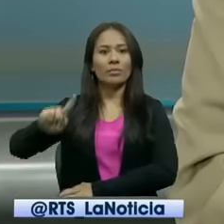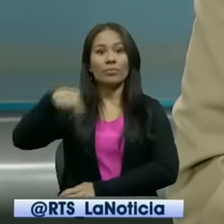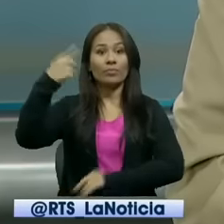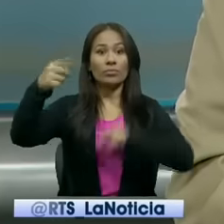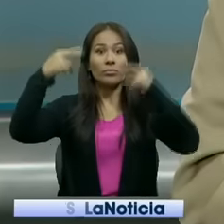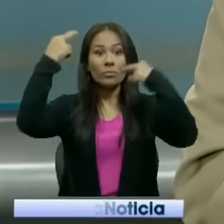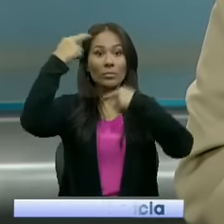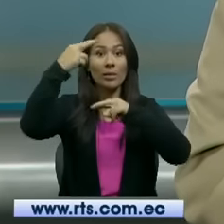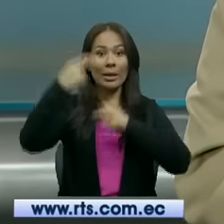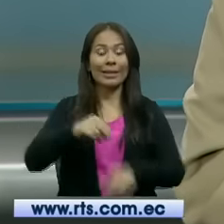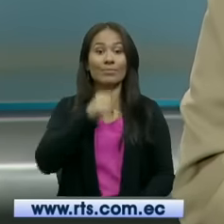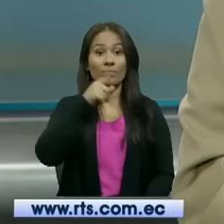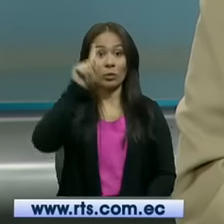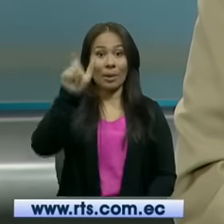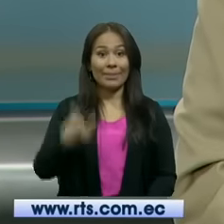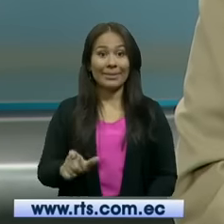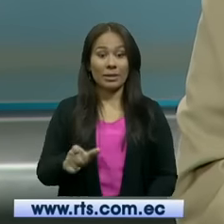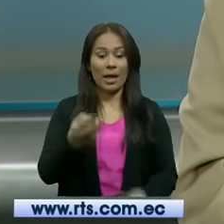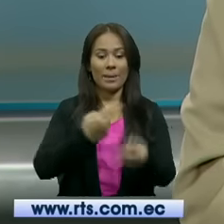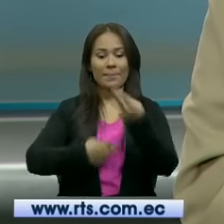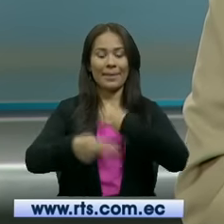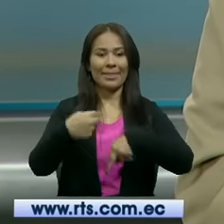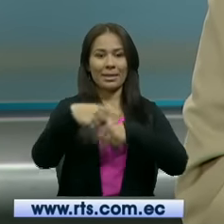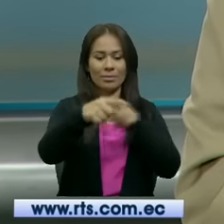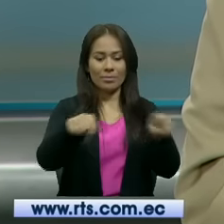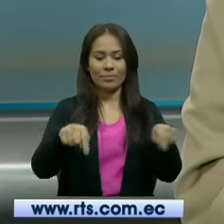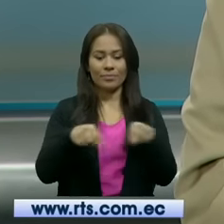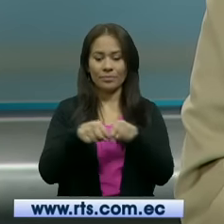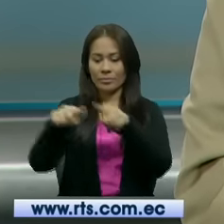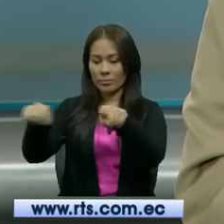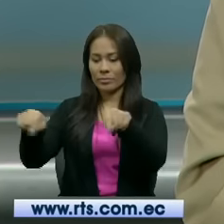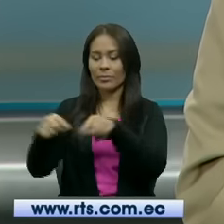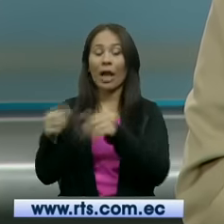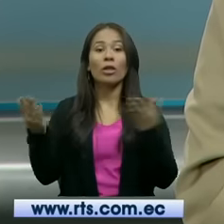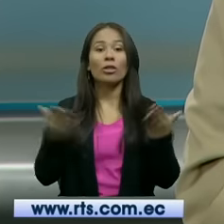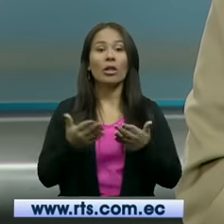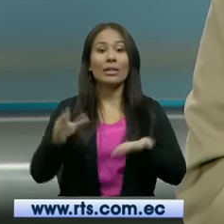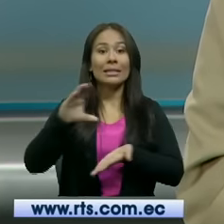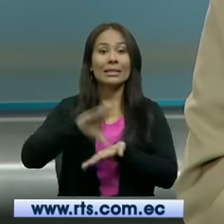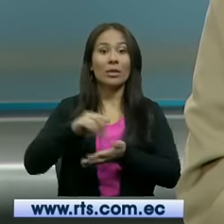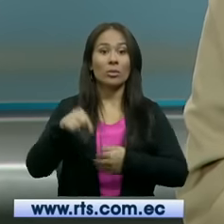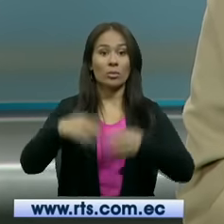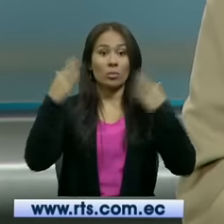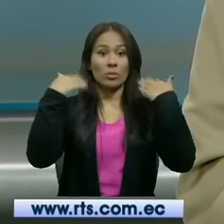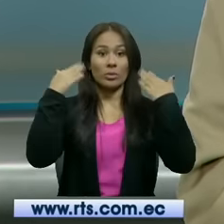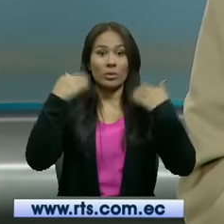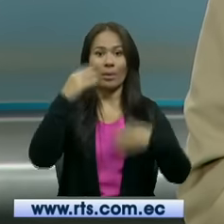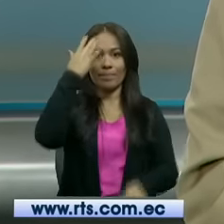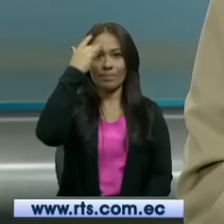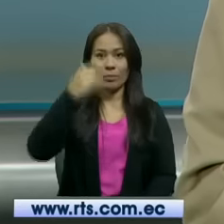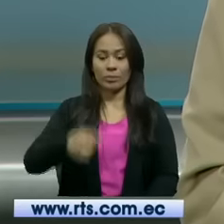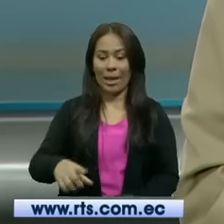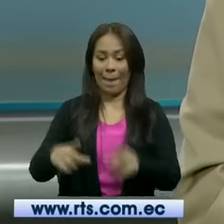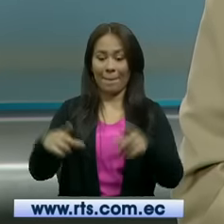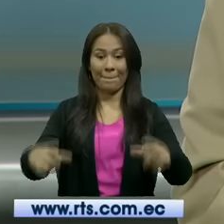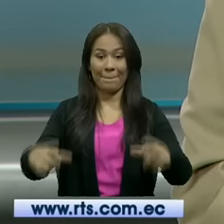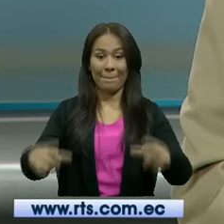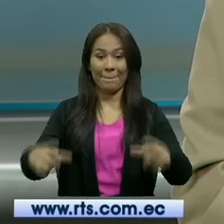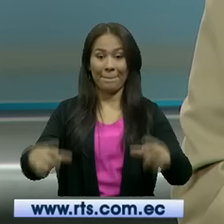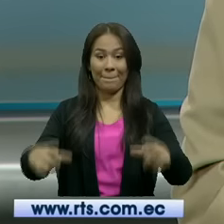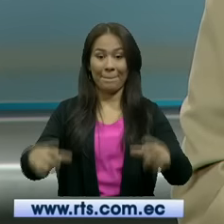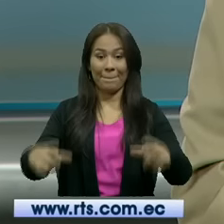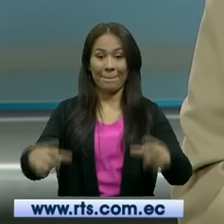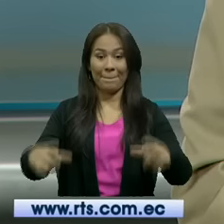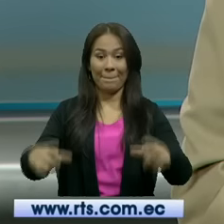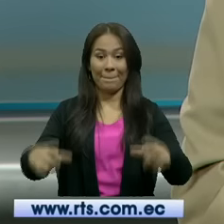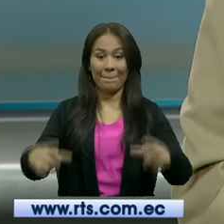Detienen a la propietaria de un local de cerámica ubicado en el centro de Guayaquil por supuestamente haber agredido con una baldosa a una